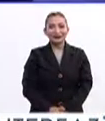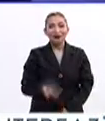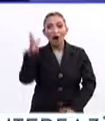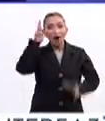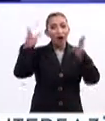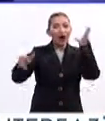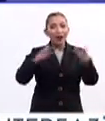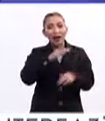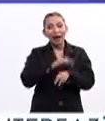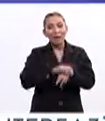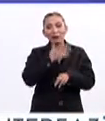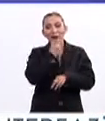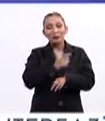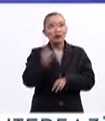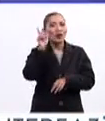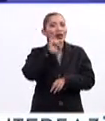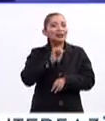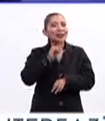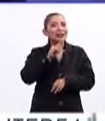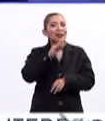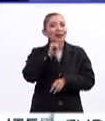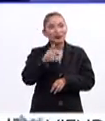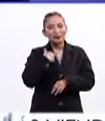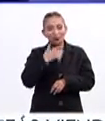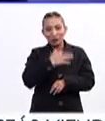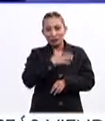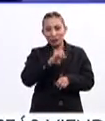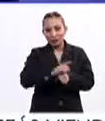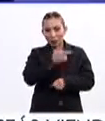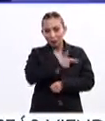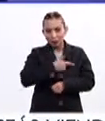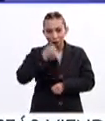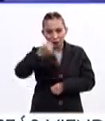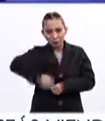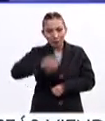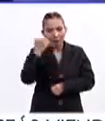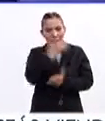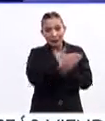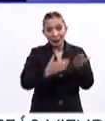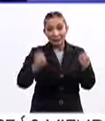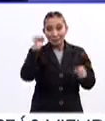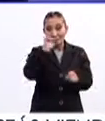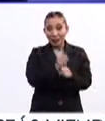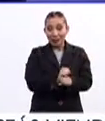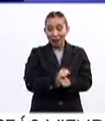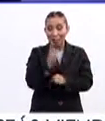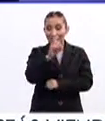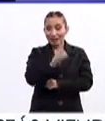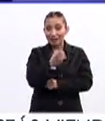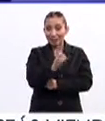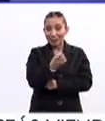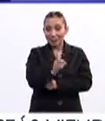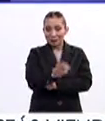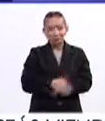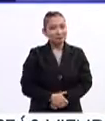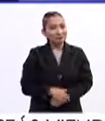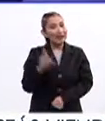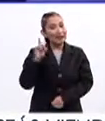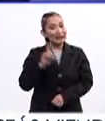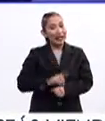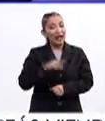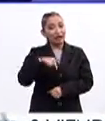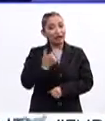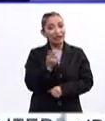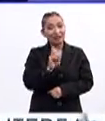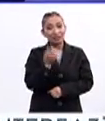Hola, ¿qué tal amigos y amigas de Interfaz? Muy buenos días, es un verdadero gusto saludarlos esta mitad de semana de diciembre, día 12